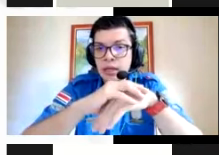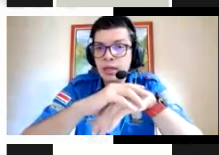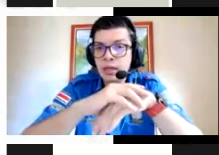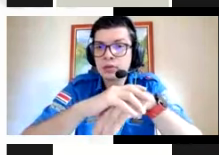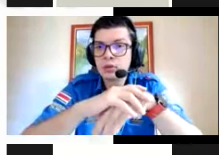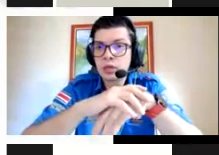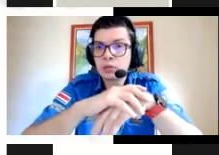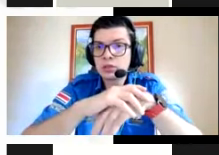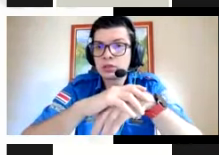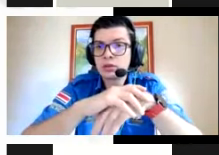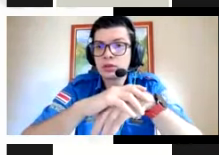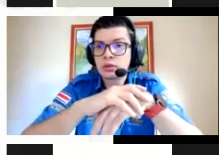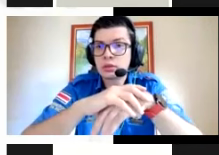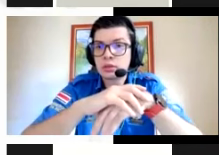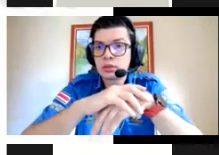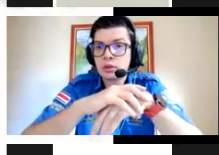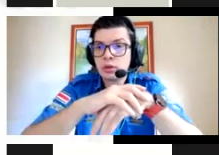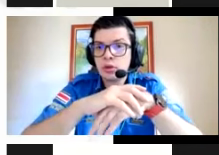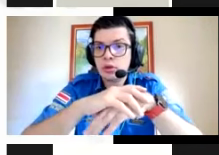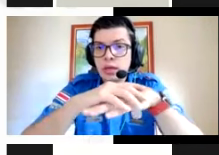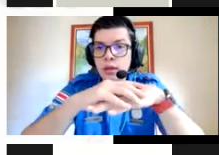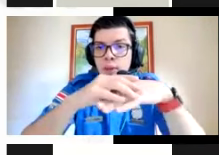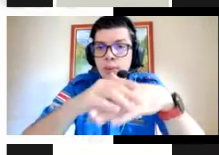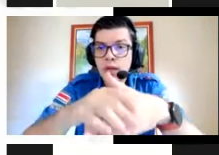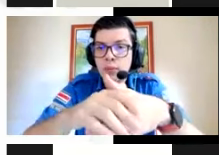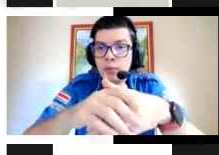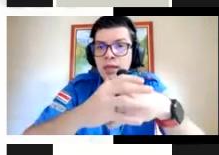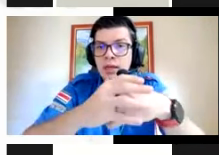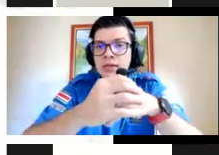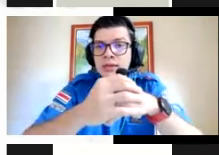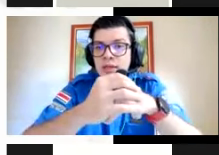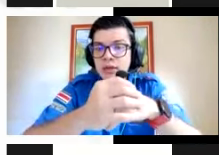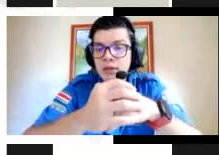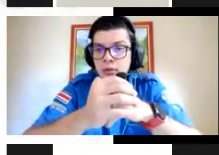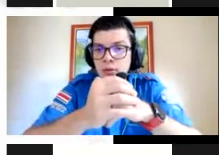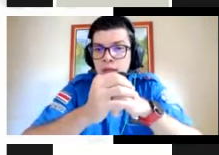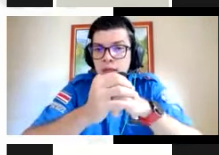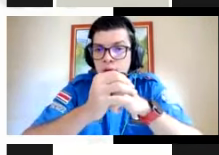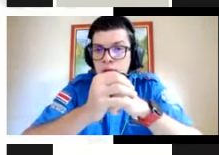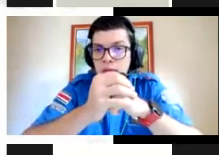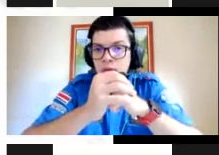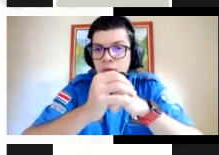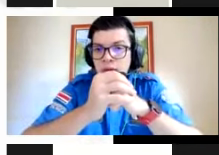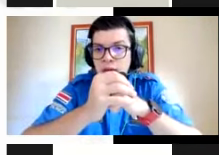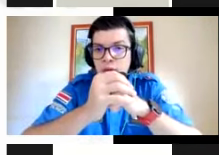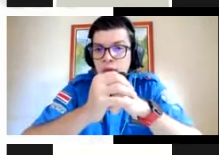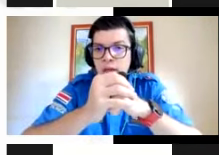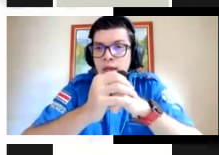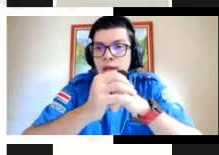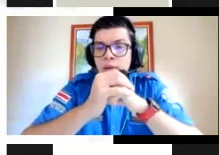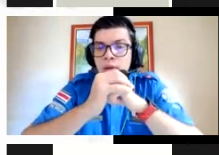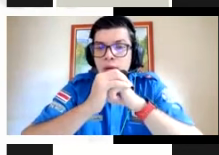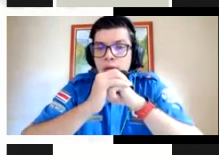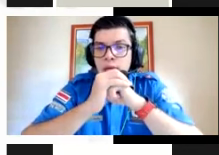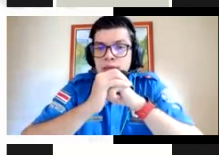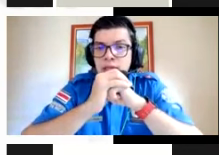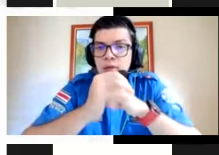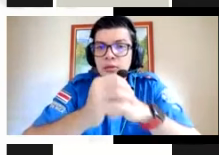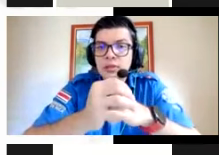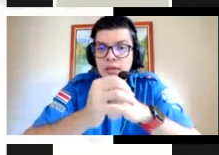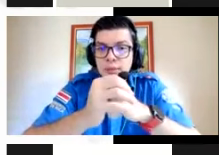Día a día nos encontramos estas condiciones. ¿Ok? Vean, por ejemplo, ahí el cilindro donde lo tienen ubicado.